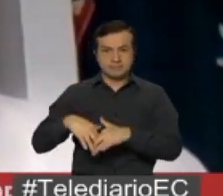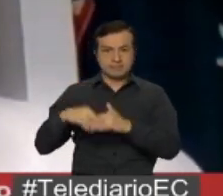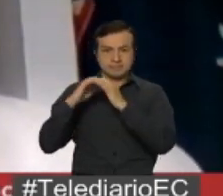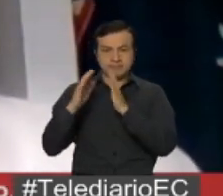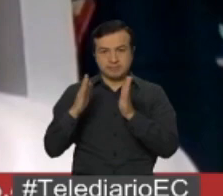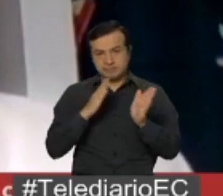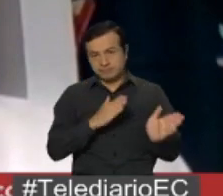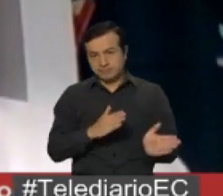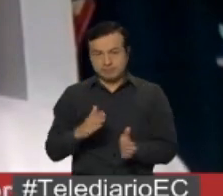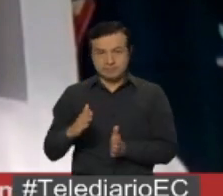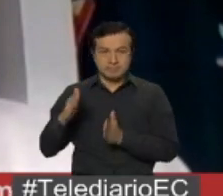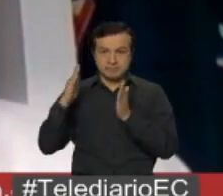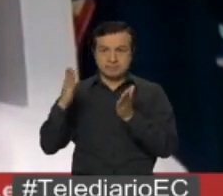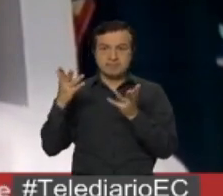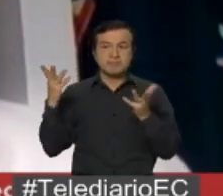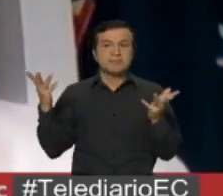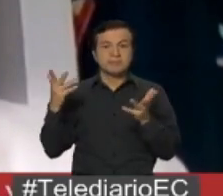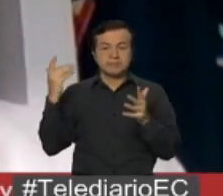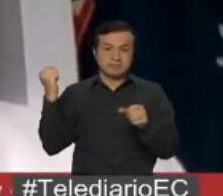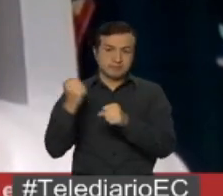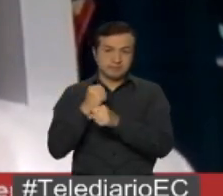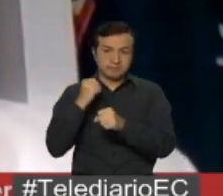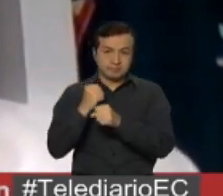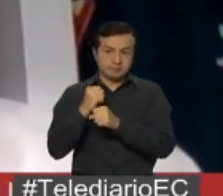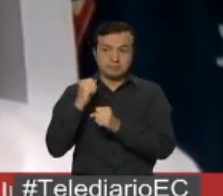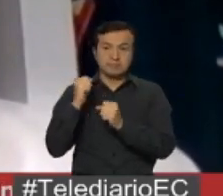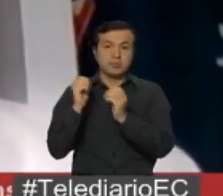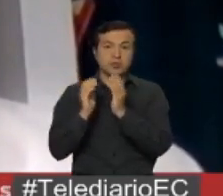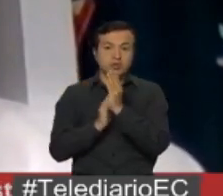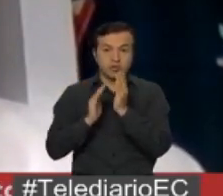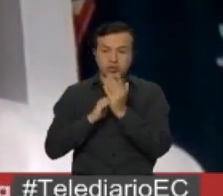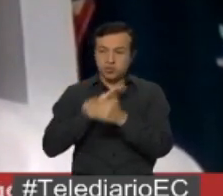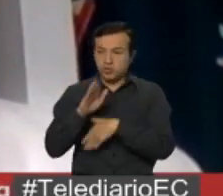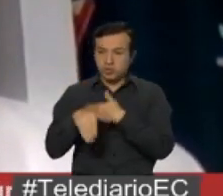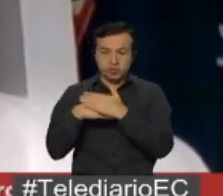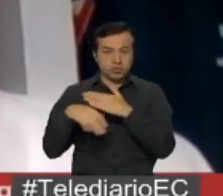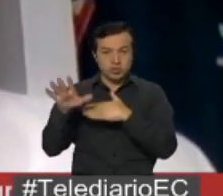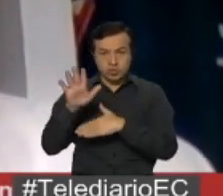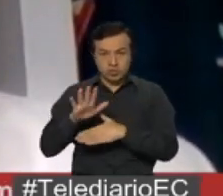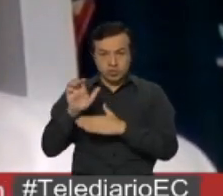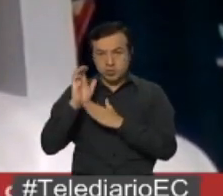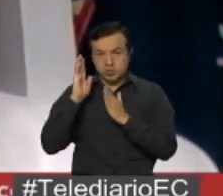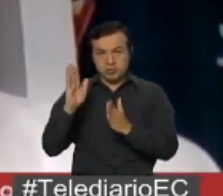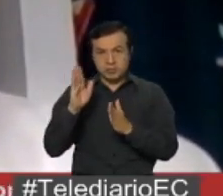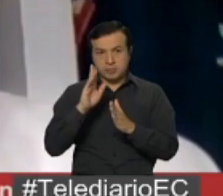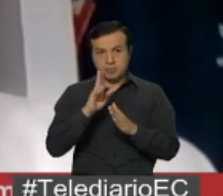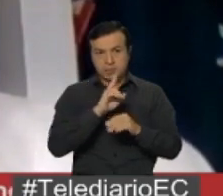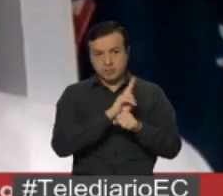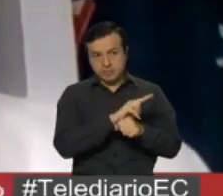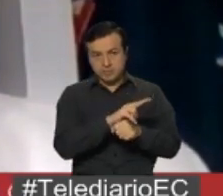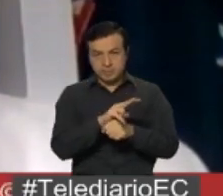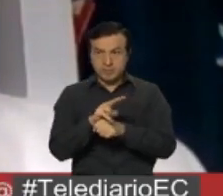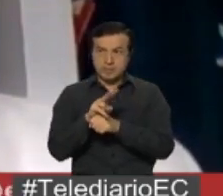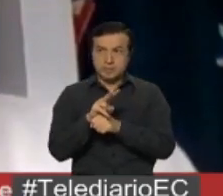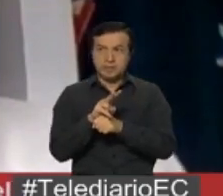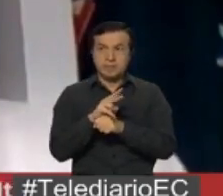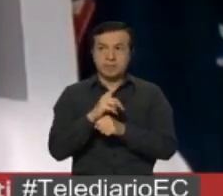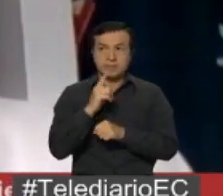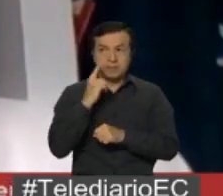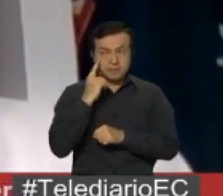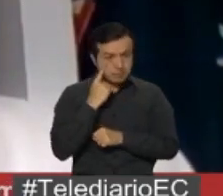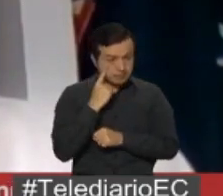y servir a través del trabajo de sus socios a todos los ecuatorianos superintentente un número interesante